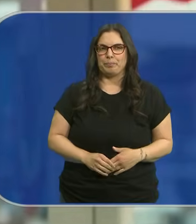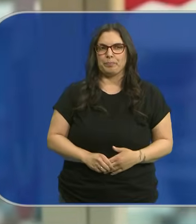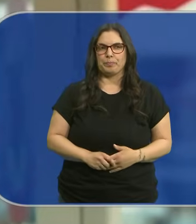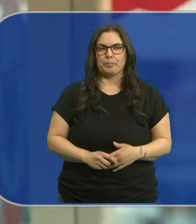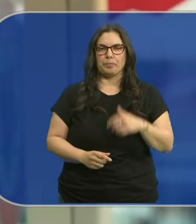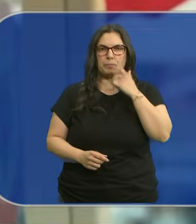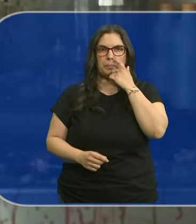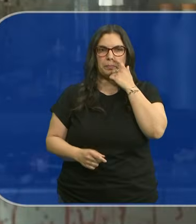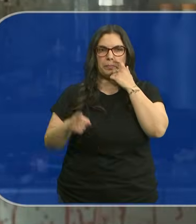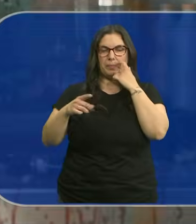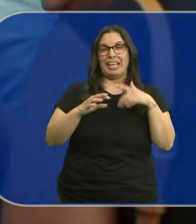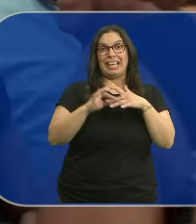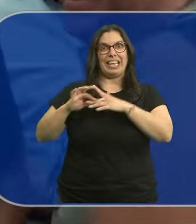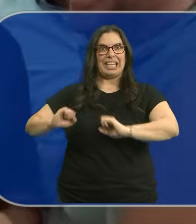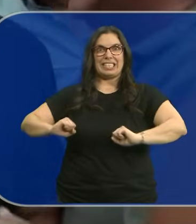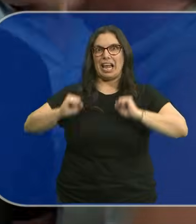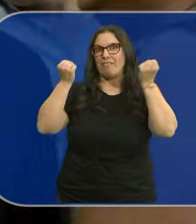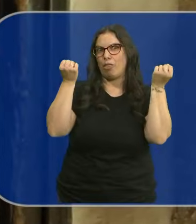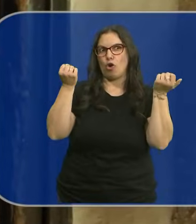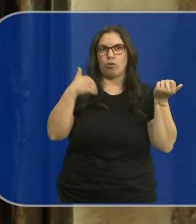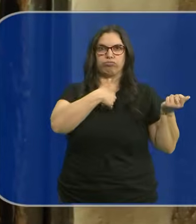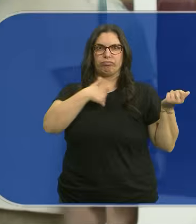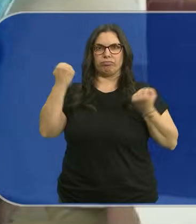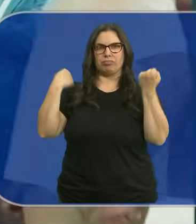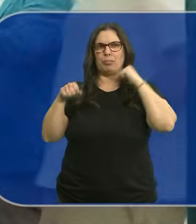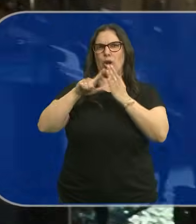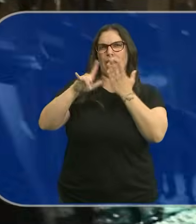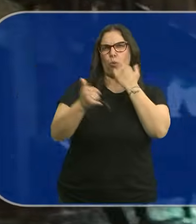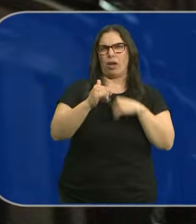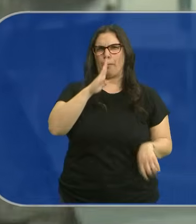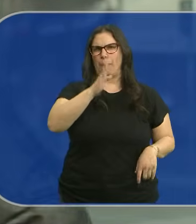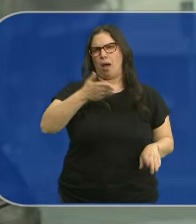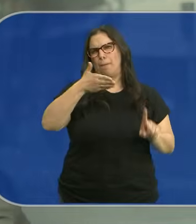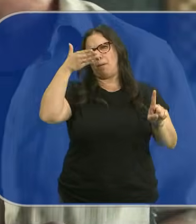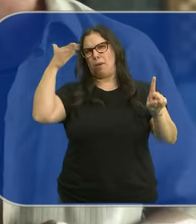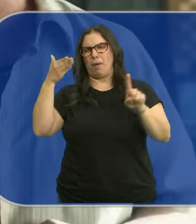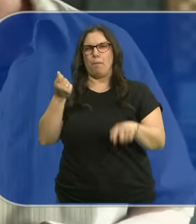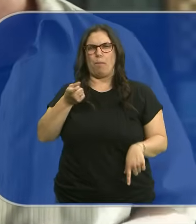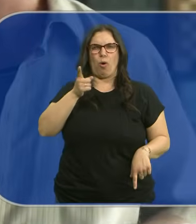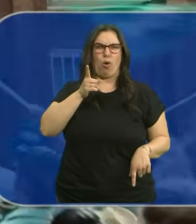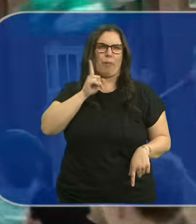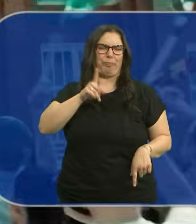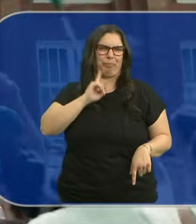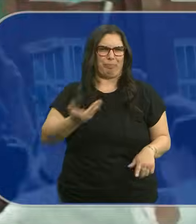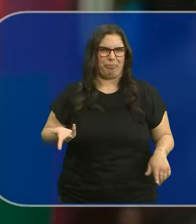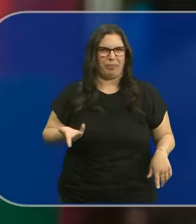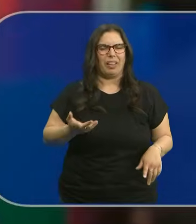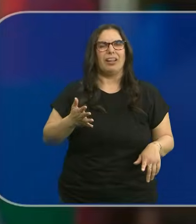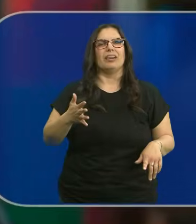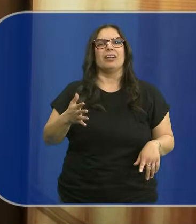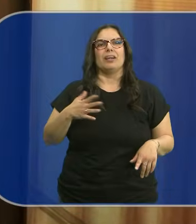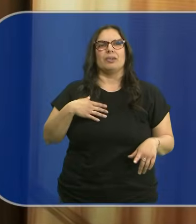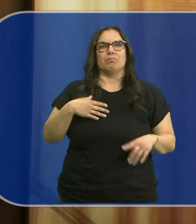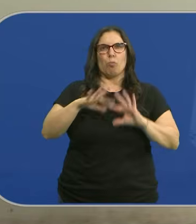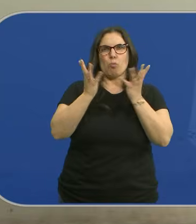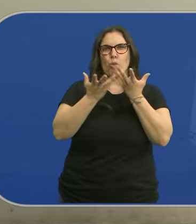¿Qué pasa, familia? Es el líder Salvador, con un lenguaje muy directo, incluso vulgar. La política la apoya. En un mundo polarizado,